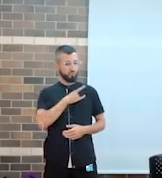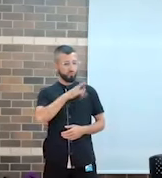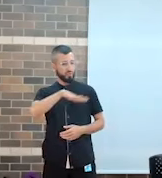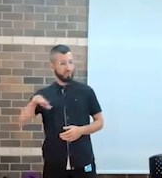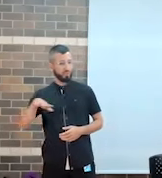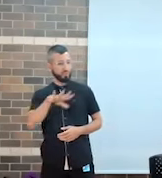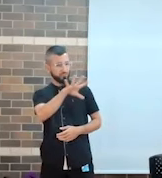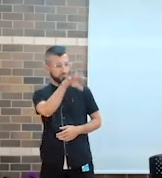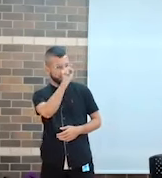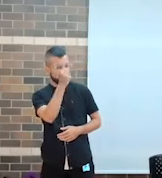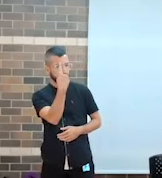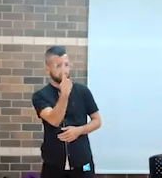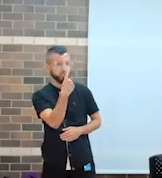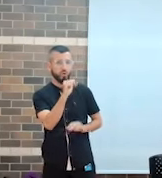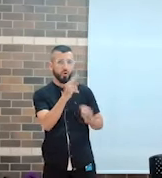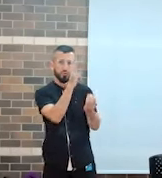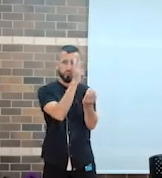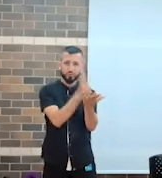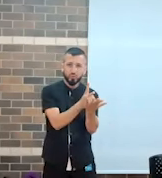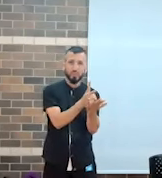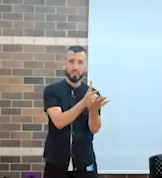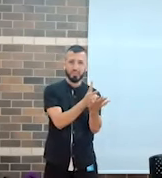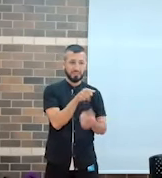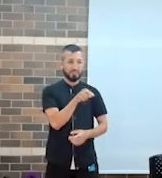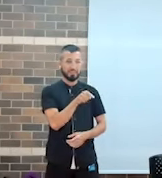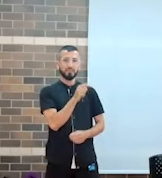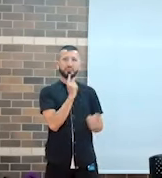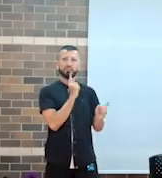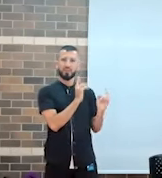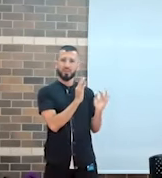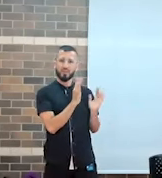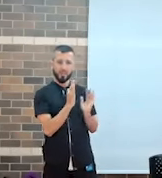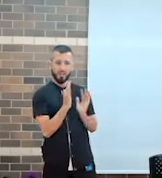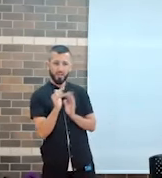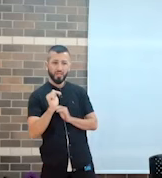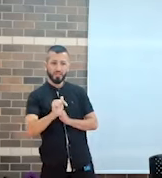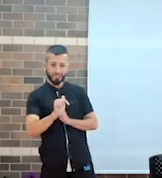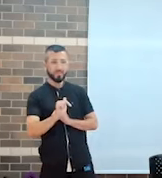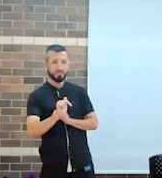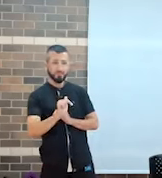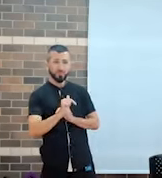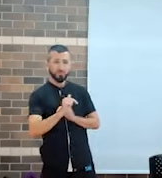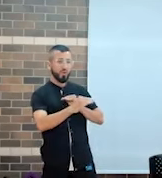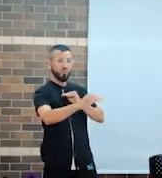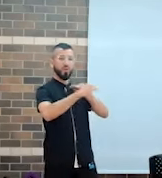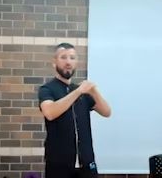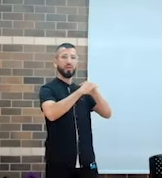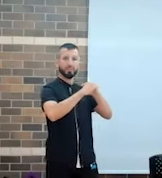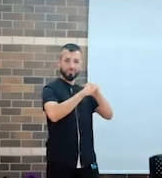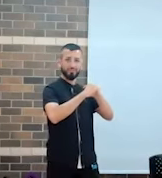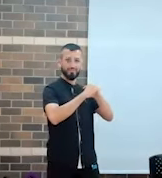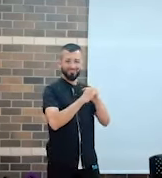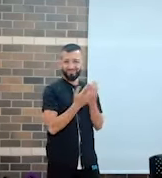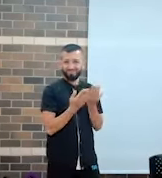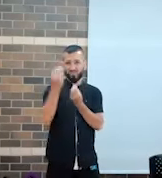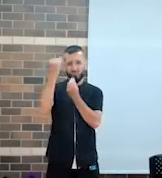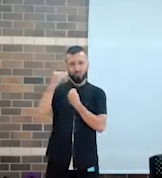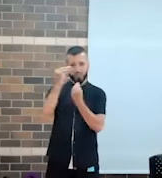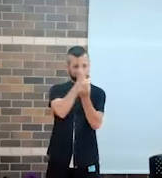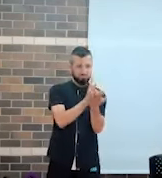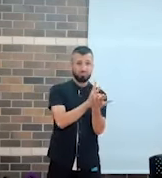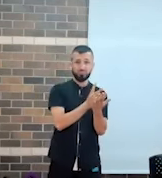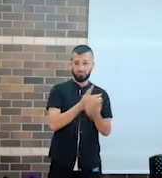de la diversidad y de comprender la diversidad como en un diálogo horizontal, ¿cierto? Por ejemplo, los espacios de formación en diversidades considero que